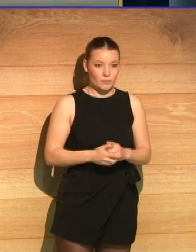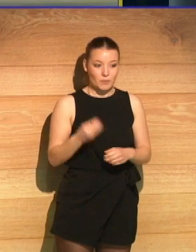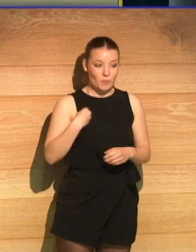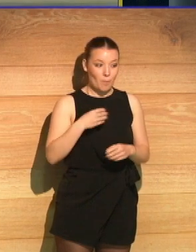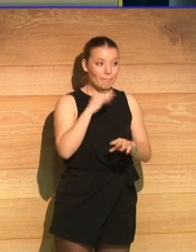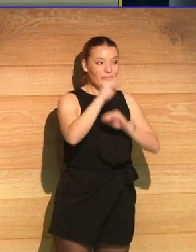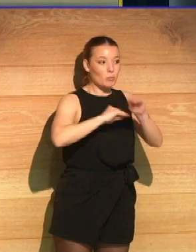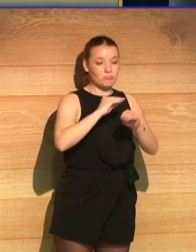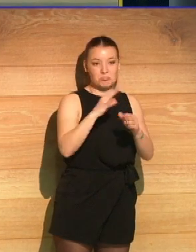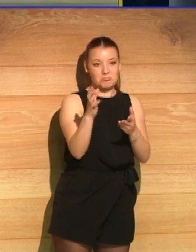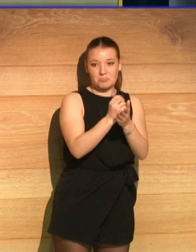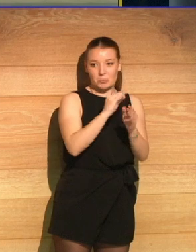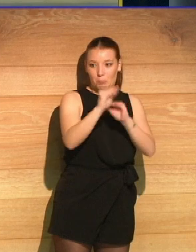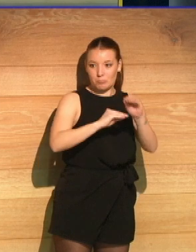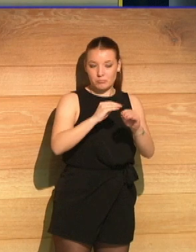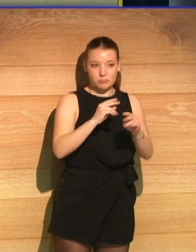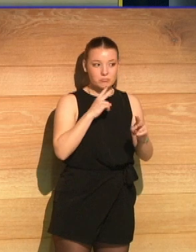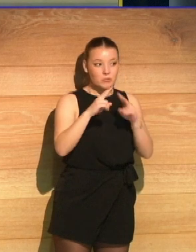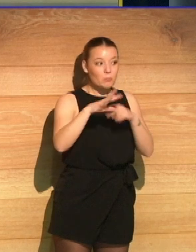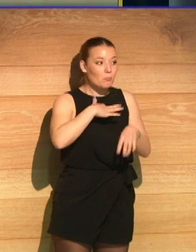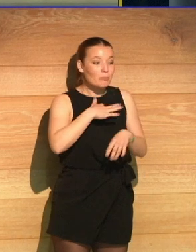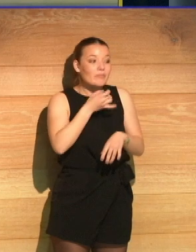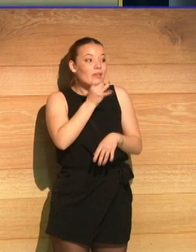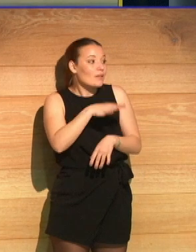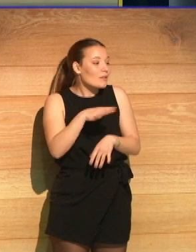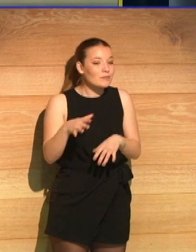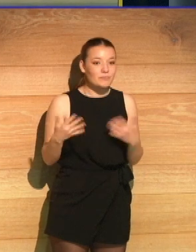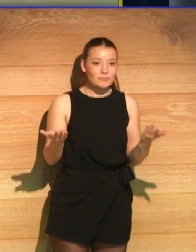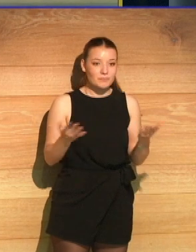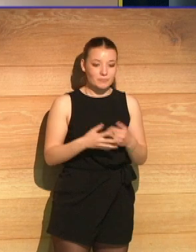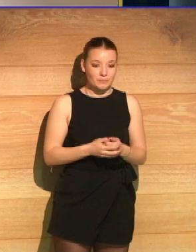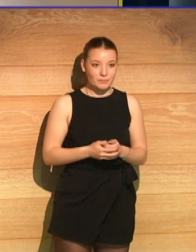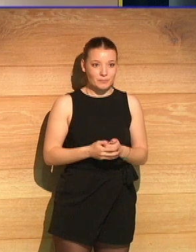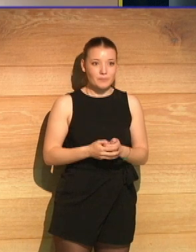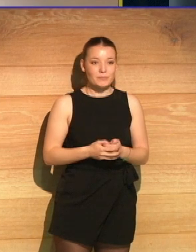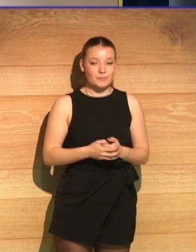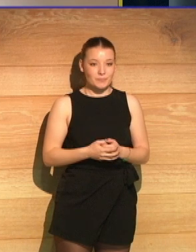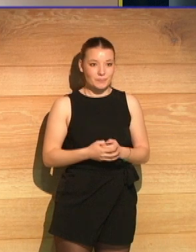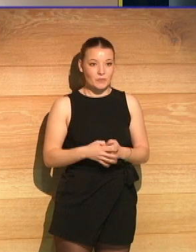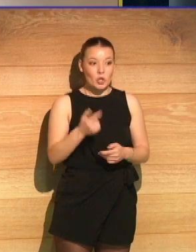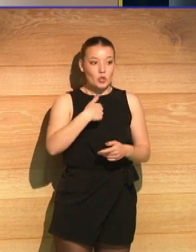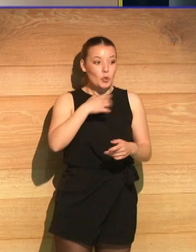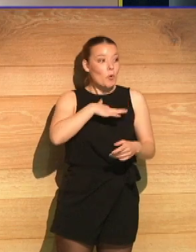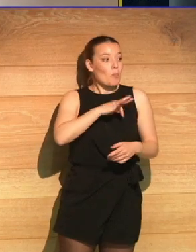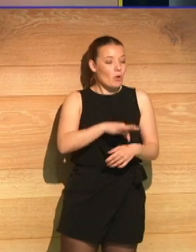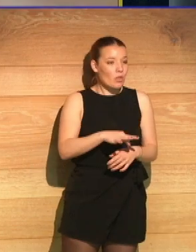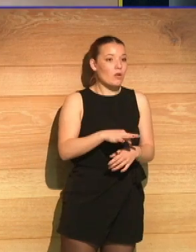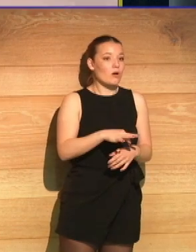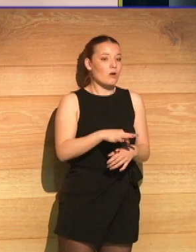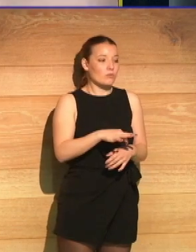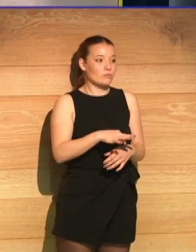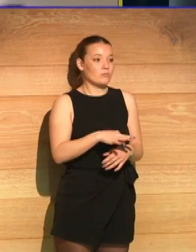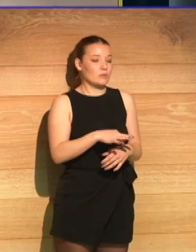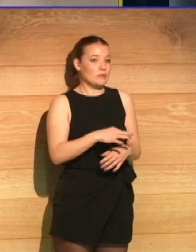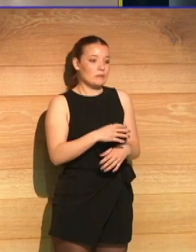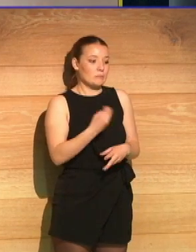sé quién quiere empezar a contestar a esta pregunta. No sé si Tadeusz. Yo te puedo decir un poco lo que de alguna manera